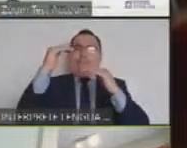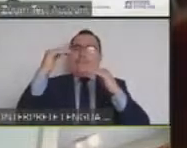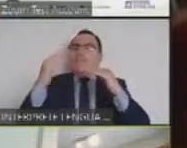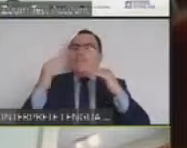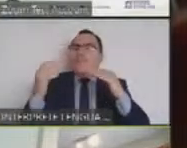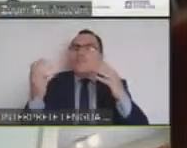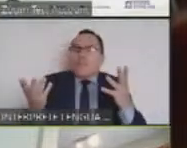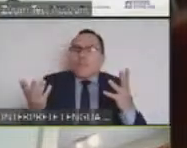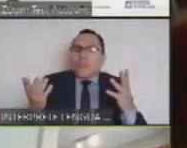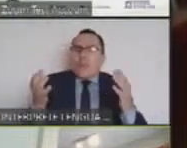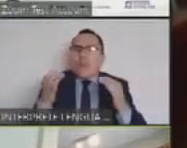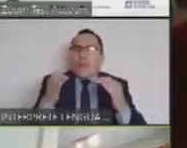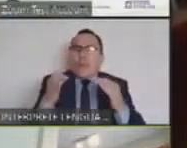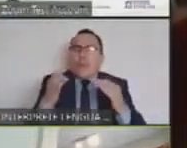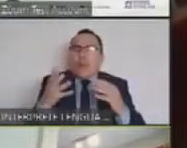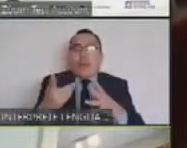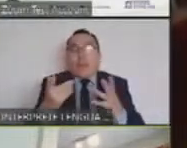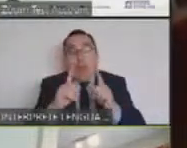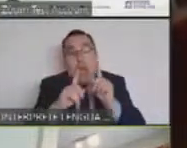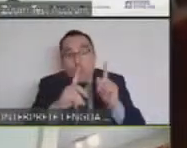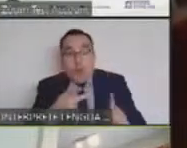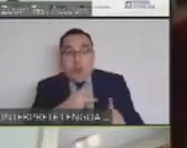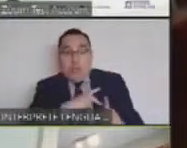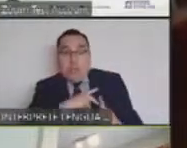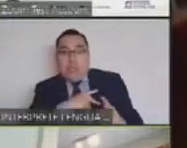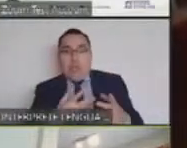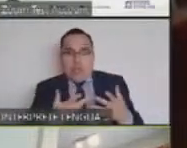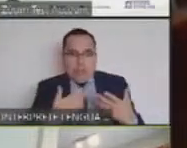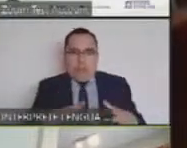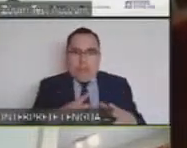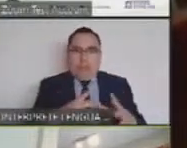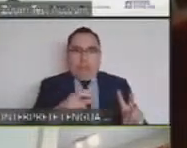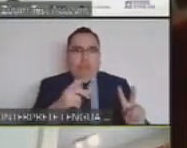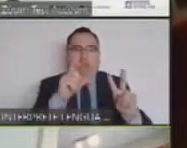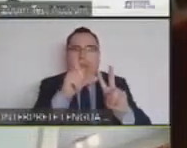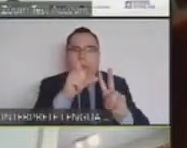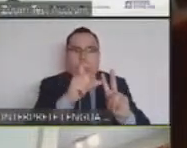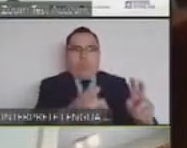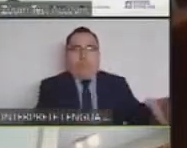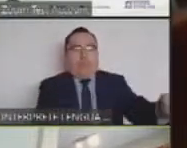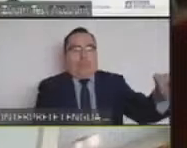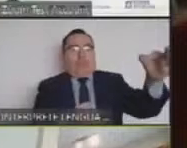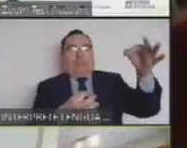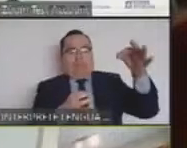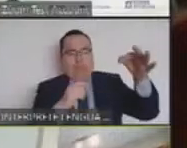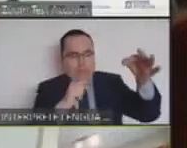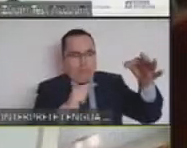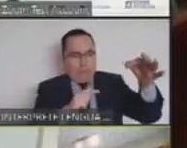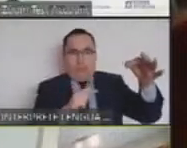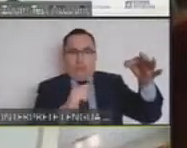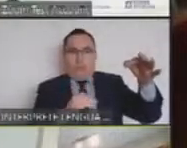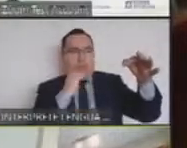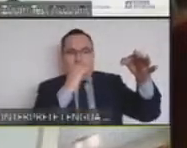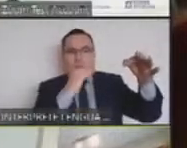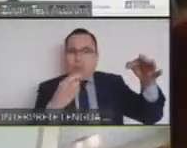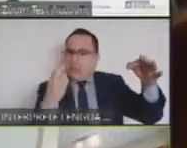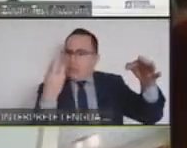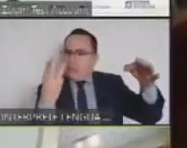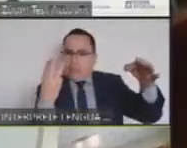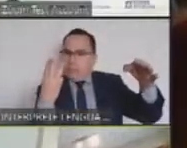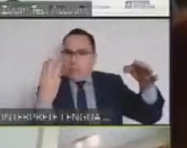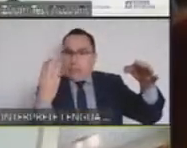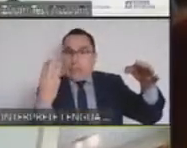la cuestión de mérito o de apreciación de los antecedentes a los efectos de confeccionar ternas y